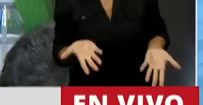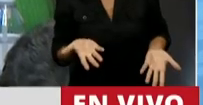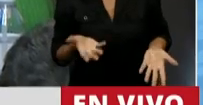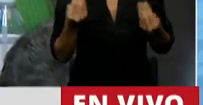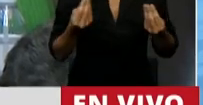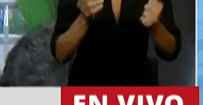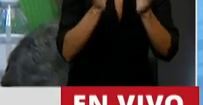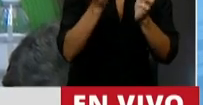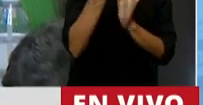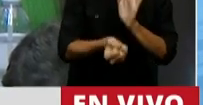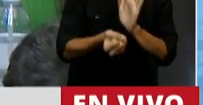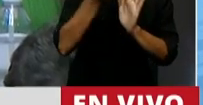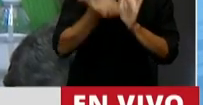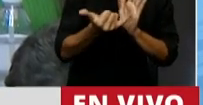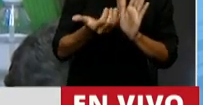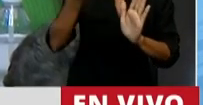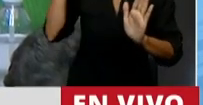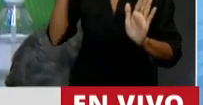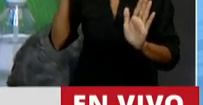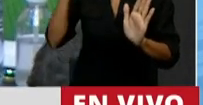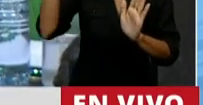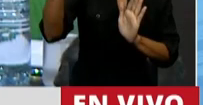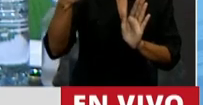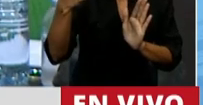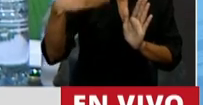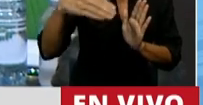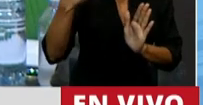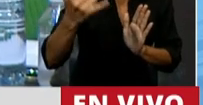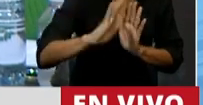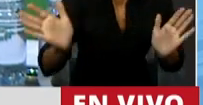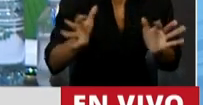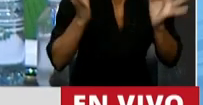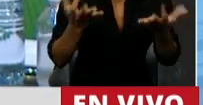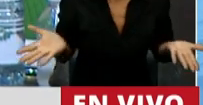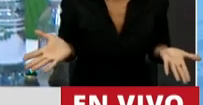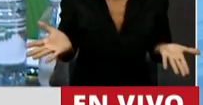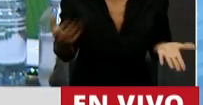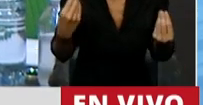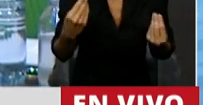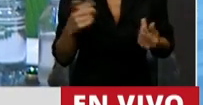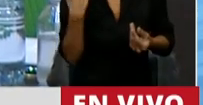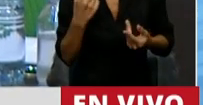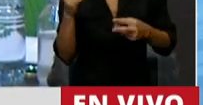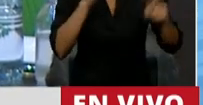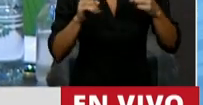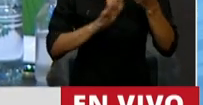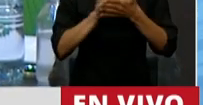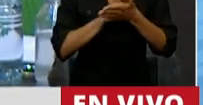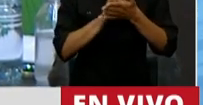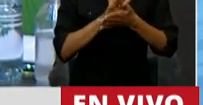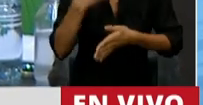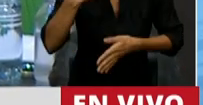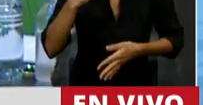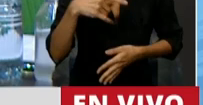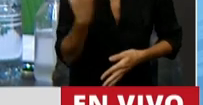seguir existiendo. Y en el camino, ¿qué hacemos? ¿Cómo lo resolvemos? ¿Qué respuesta le damos a las